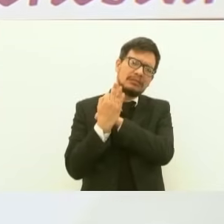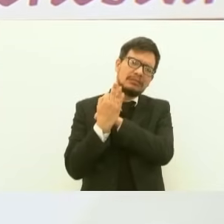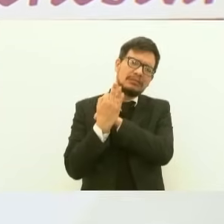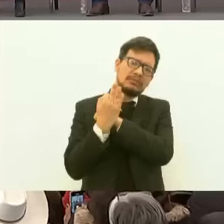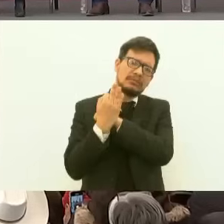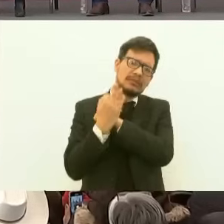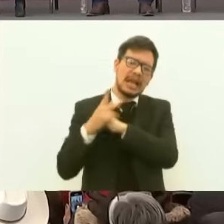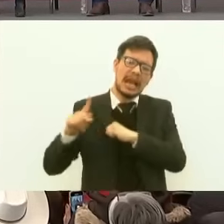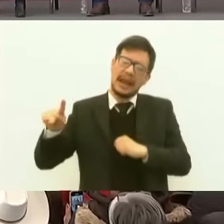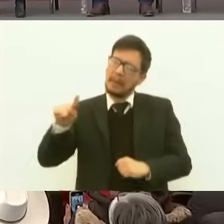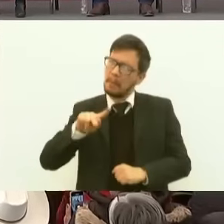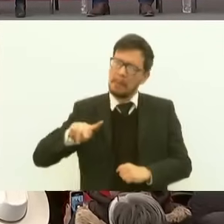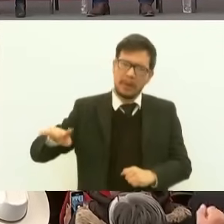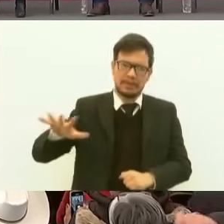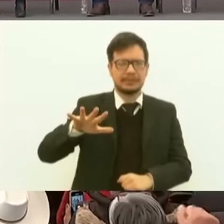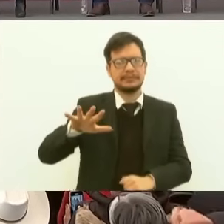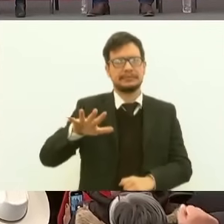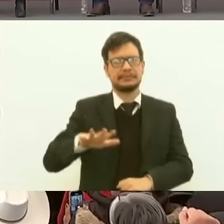¡No se oye!